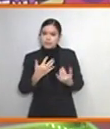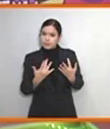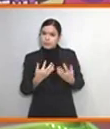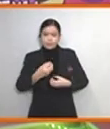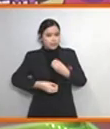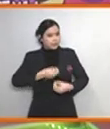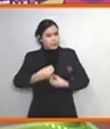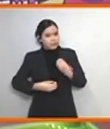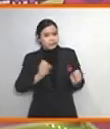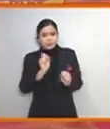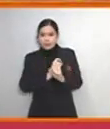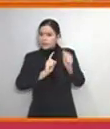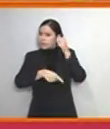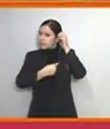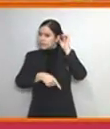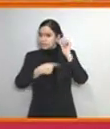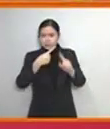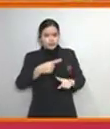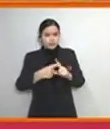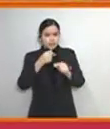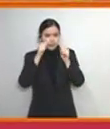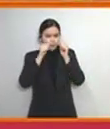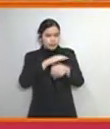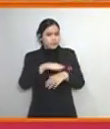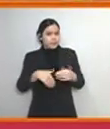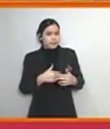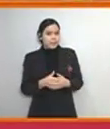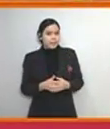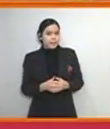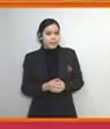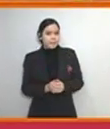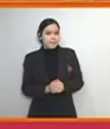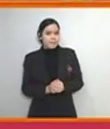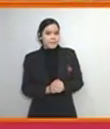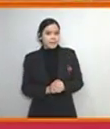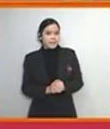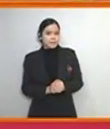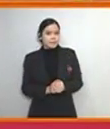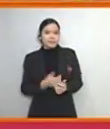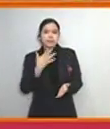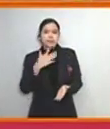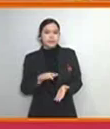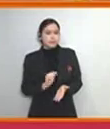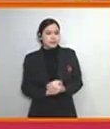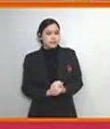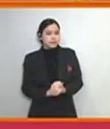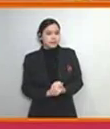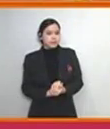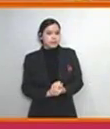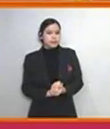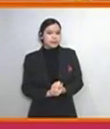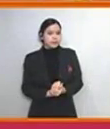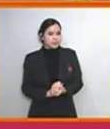esfera ganadora de Multi X, atentos, porque esta es suerte.